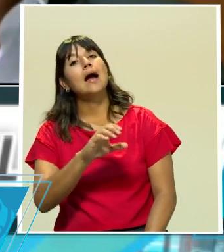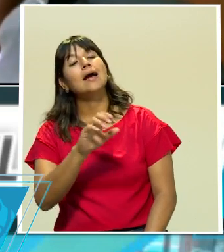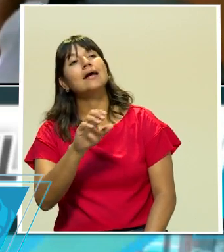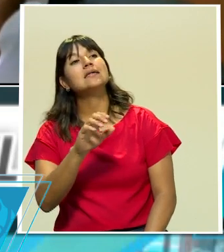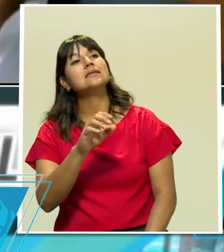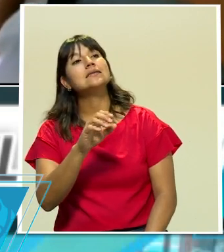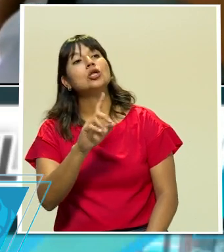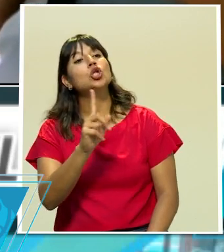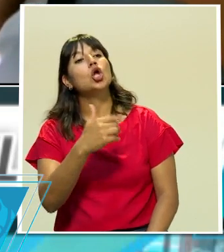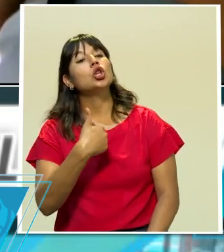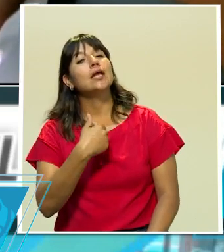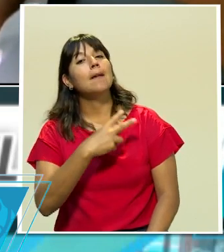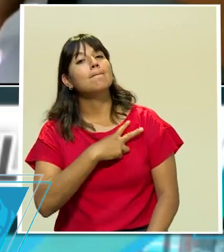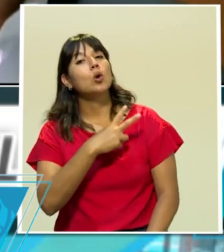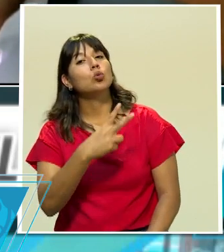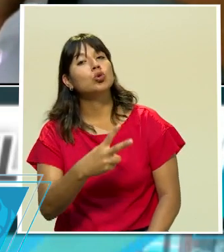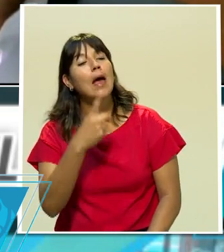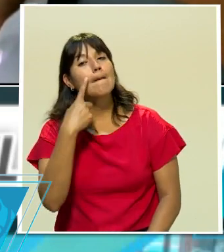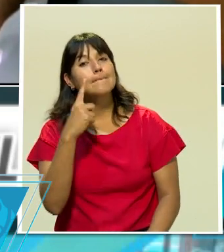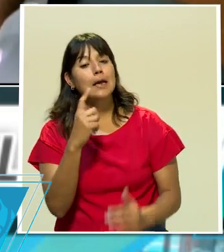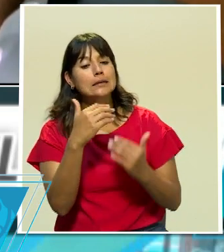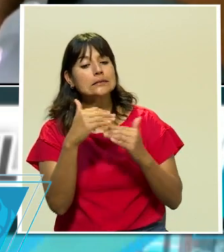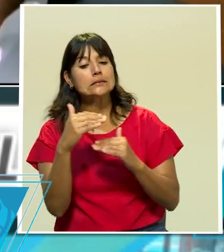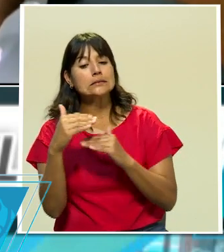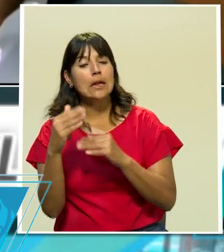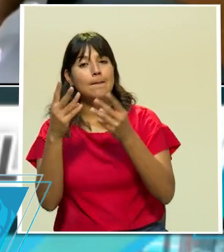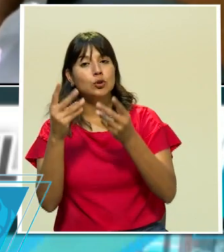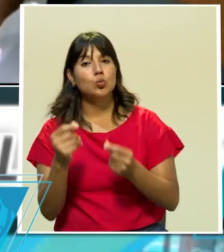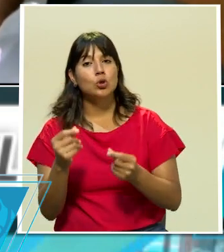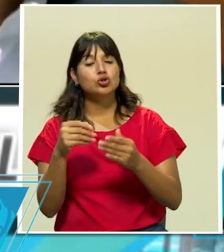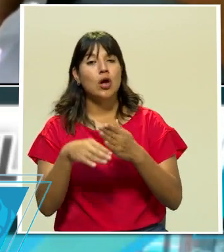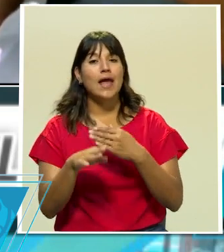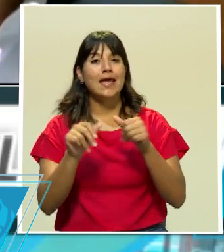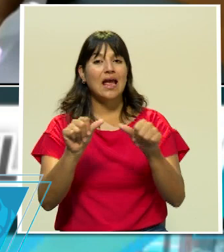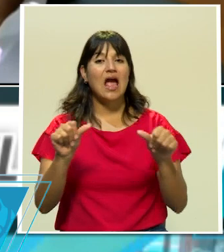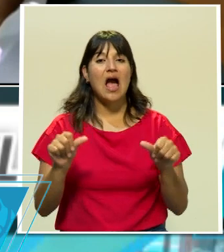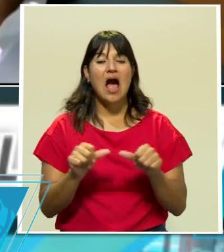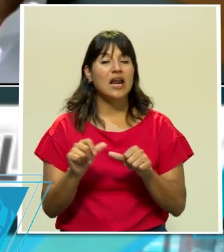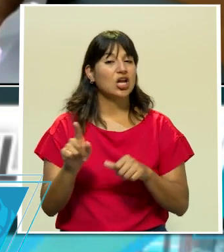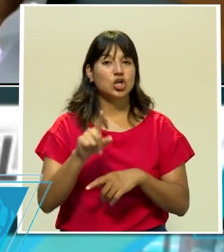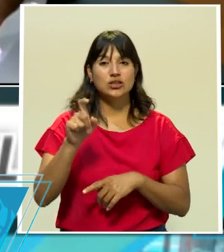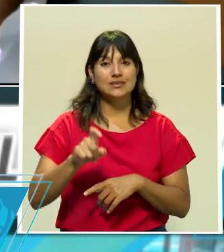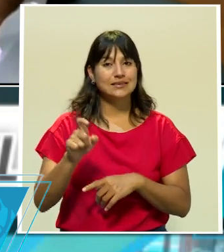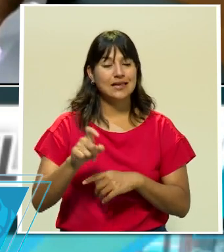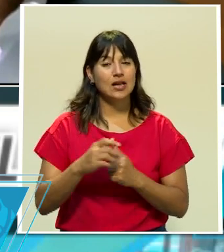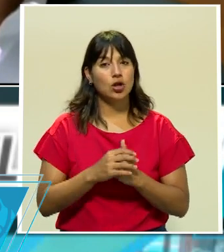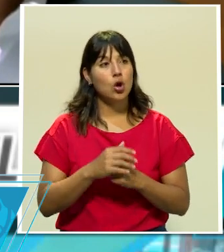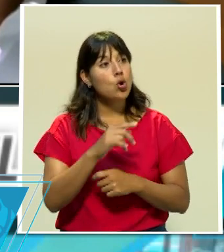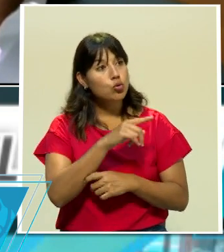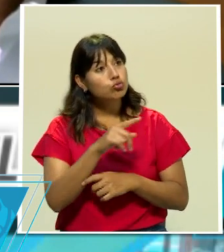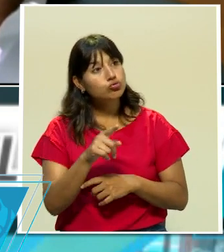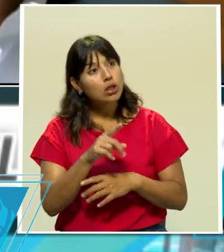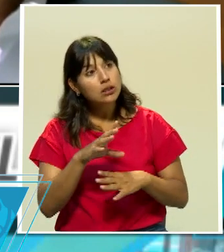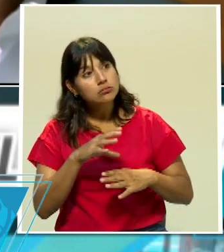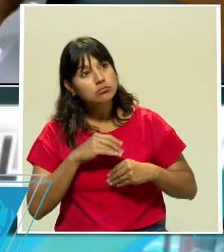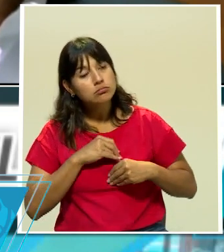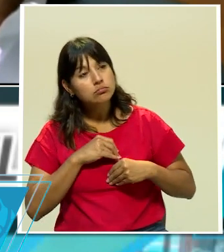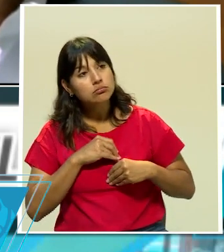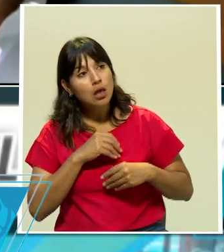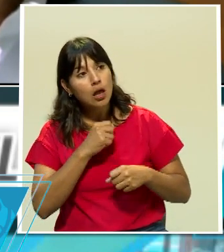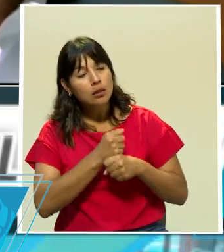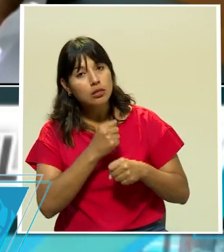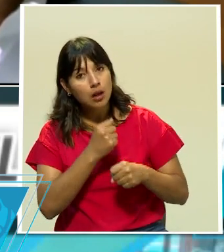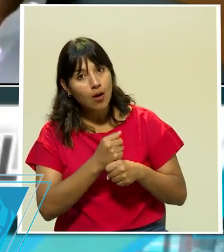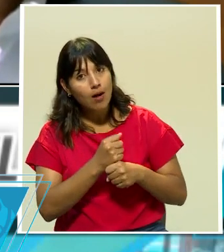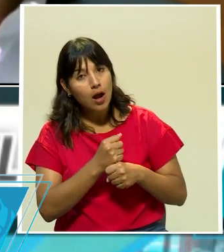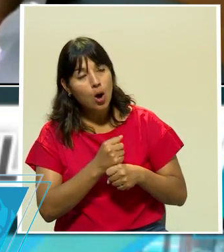el presupuesto en áreas no vitales. ¿Hicieron ustedes la tarea o se la dejaron a la oposición y ahora